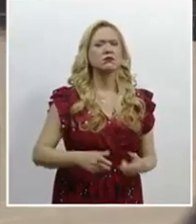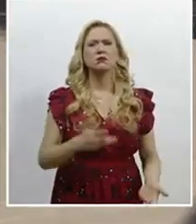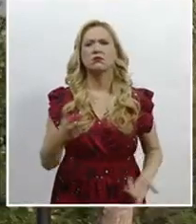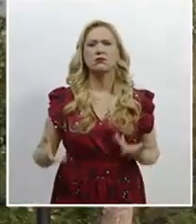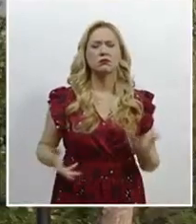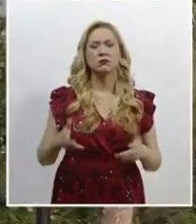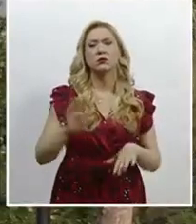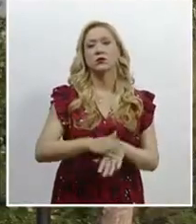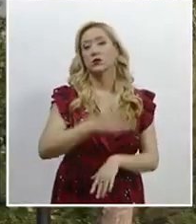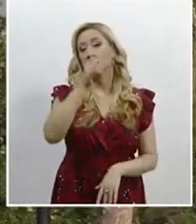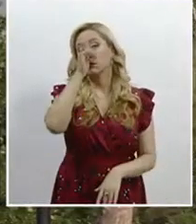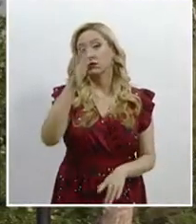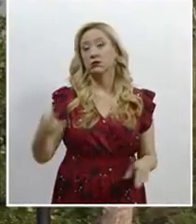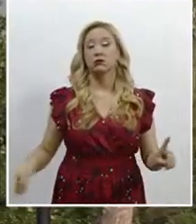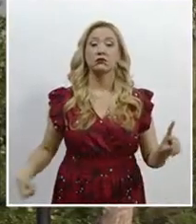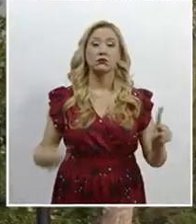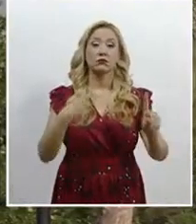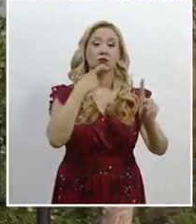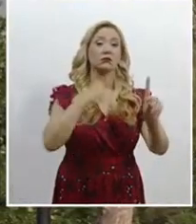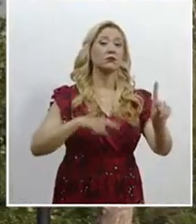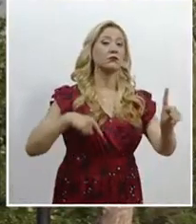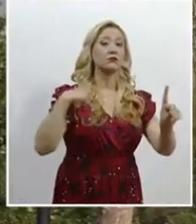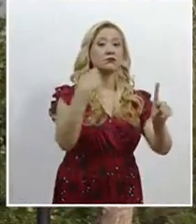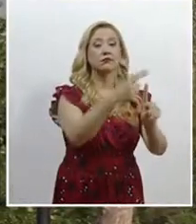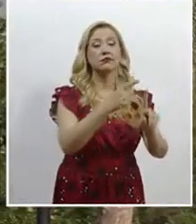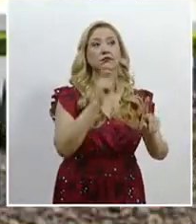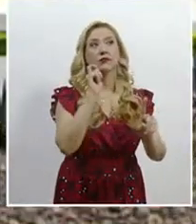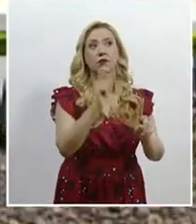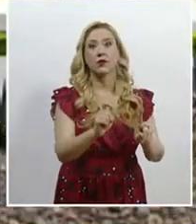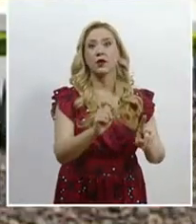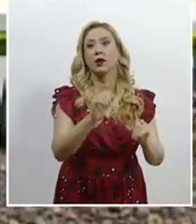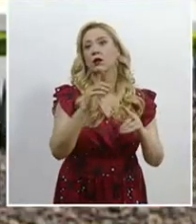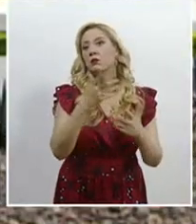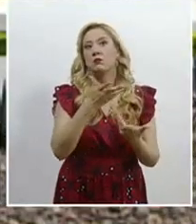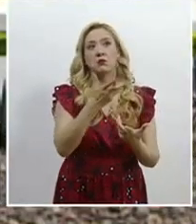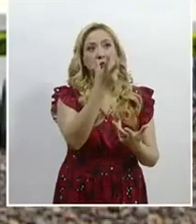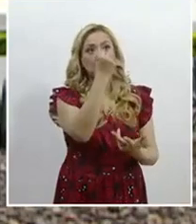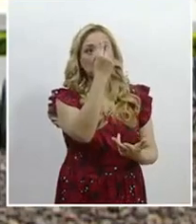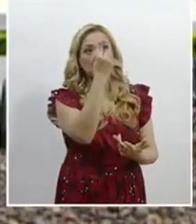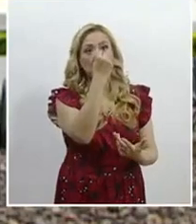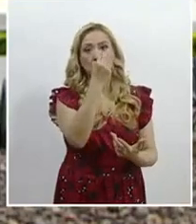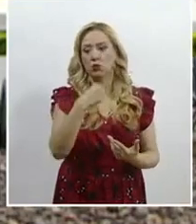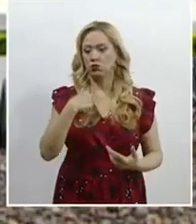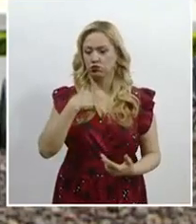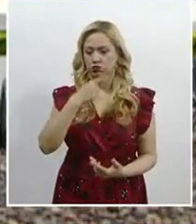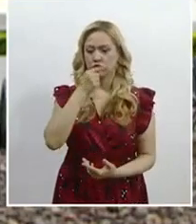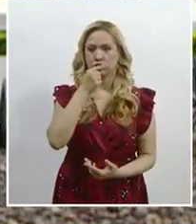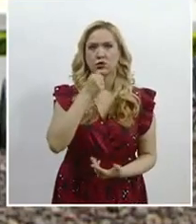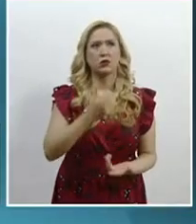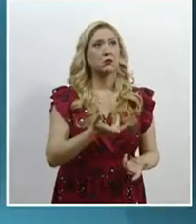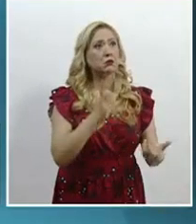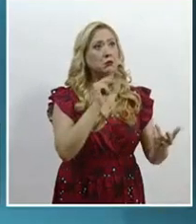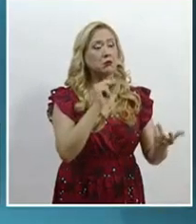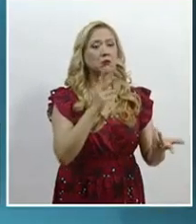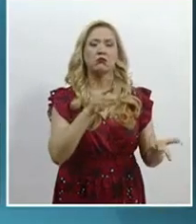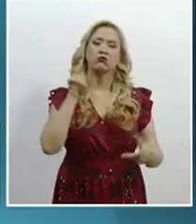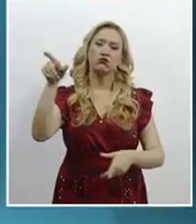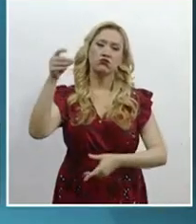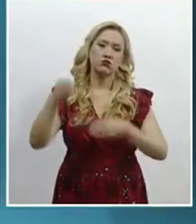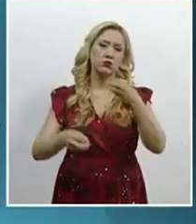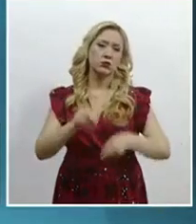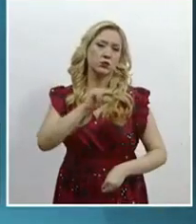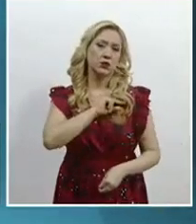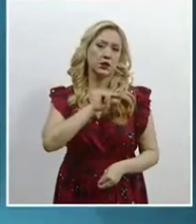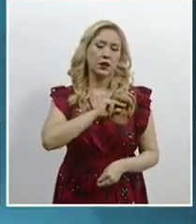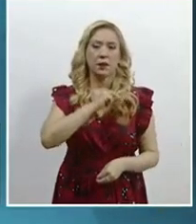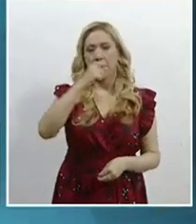reclamo promovido por un elemento de seguridad ante la negativa de una junta arbitral para conocer su demanda corresponde al Tribunal Colegiado